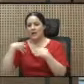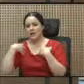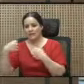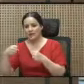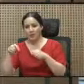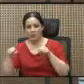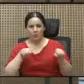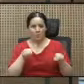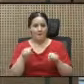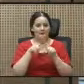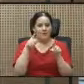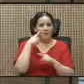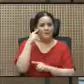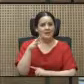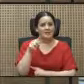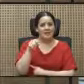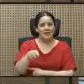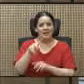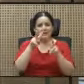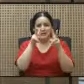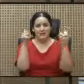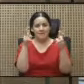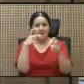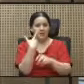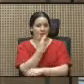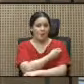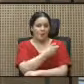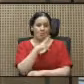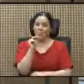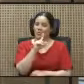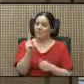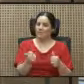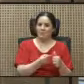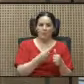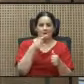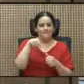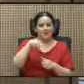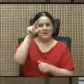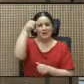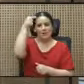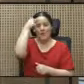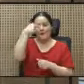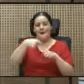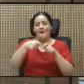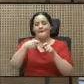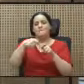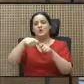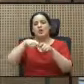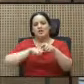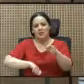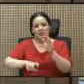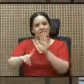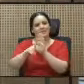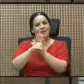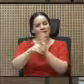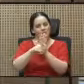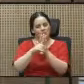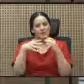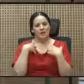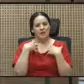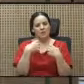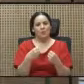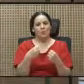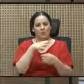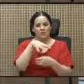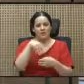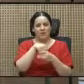el tema de la vacunación no es prioridad para este gobierno, violentando el derecho de la salud consagrada en el numeral 21 de nuestra Carta